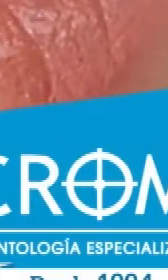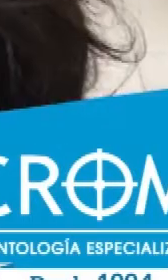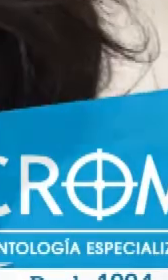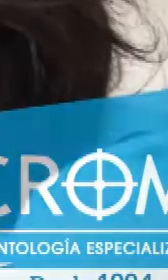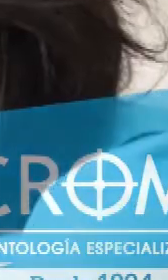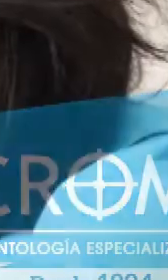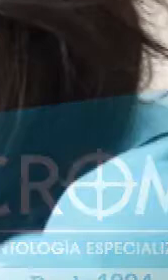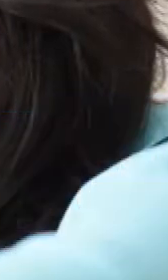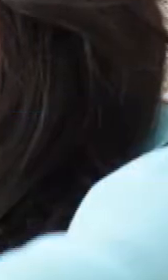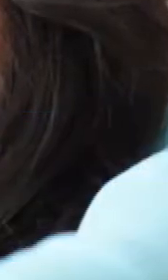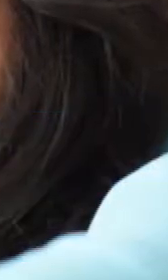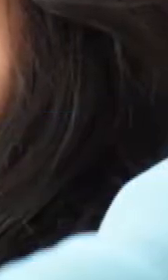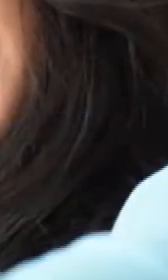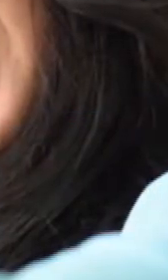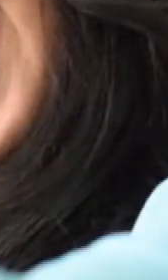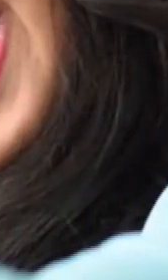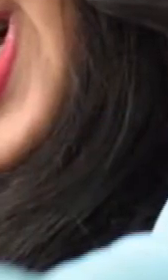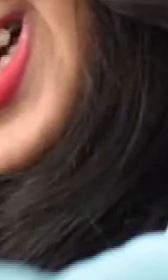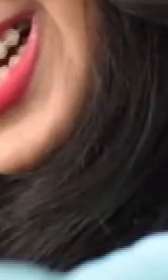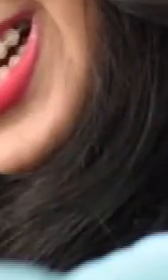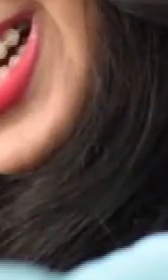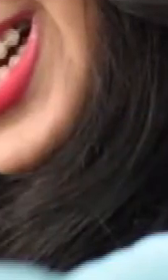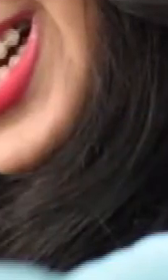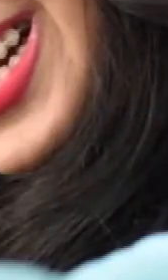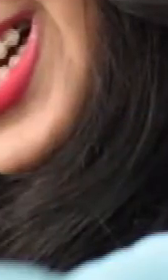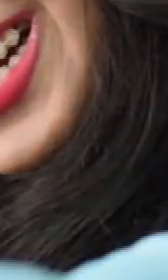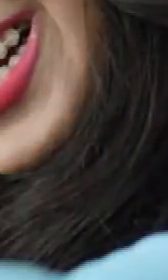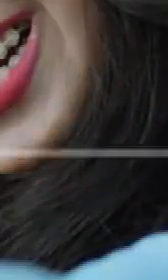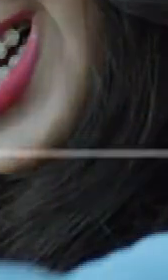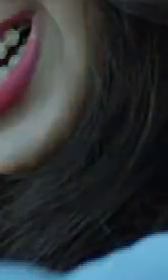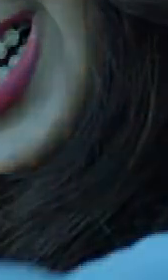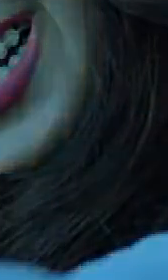sin miedo. Crom es odontología especializada.